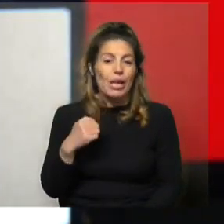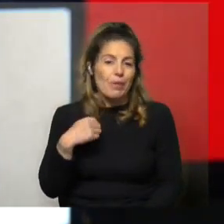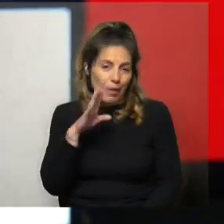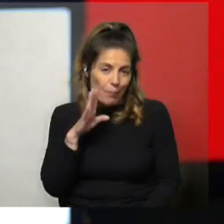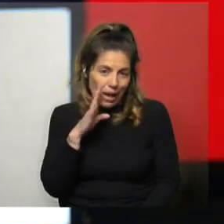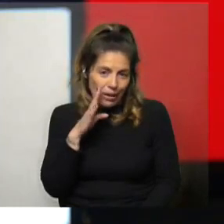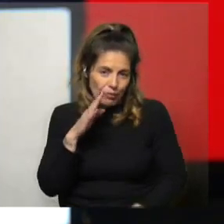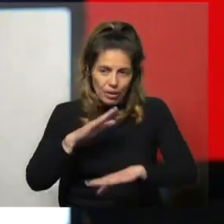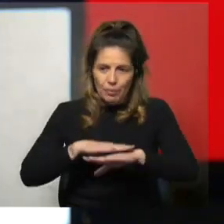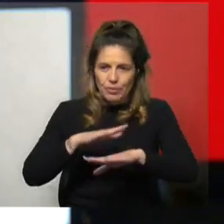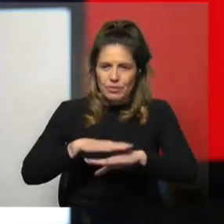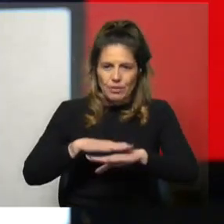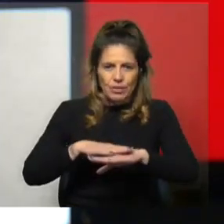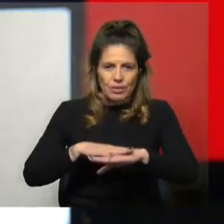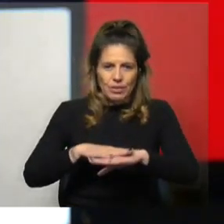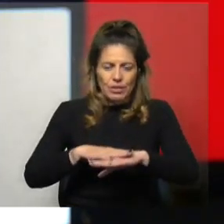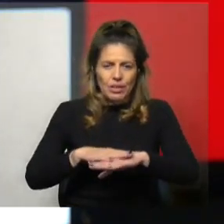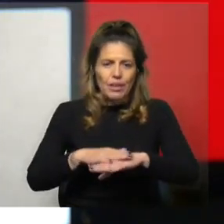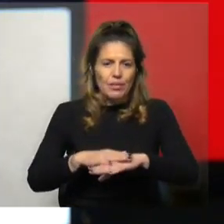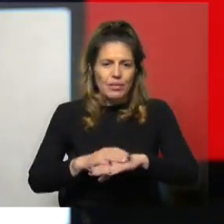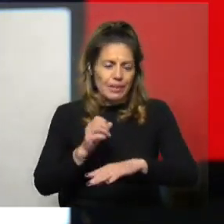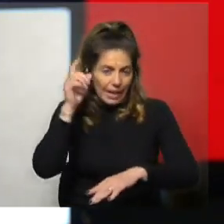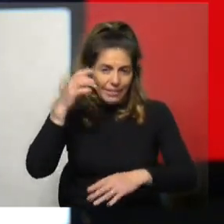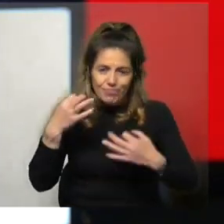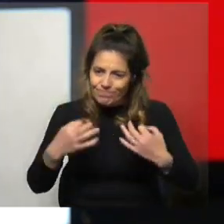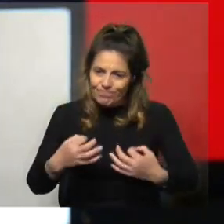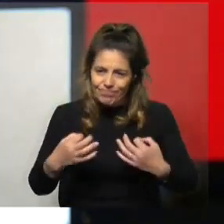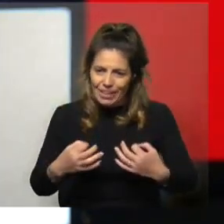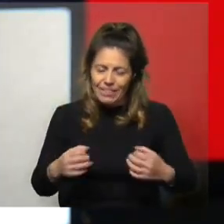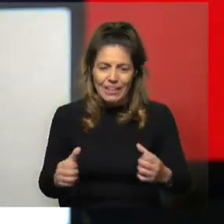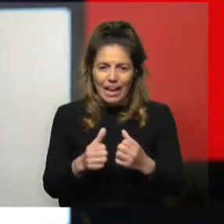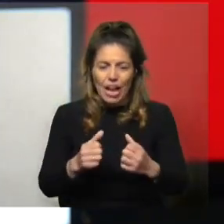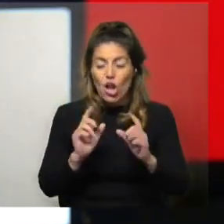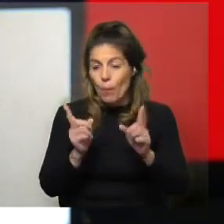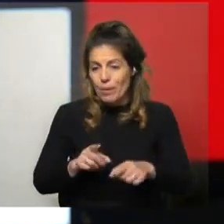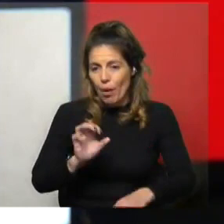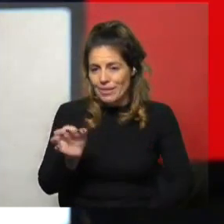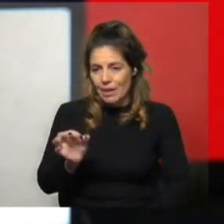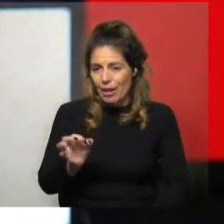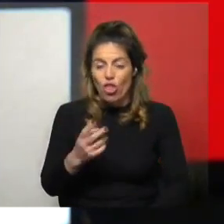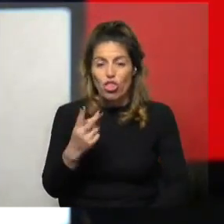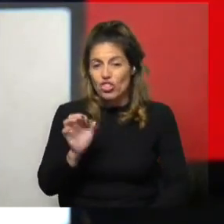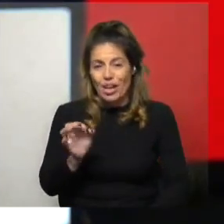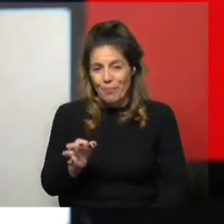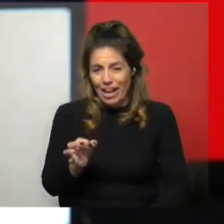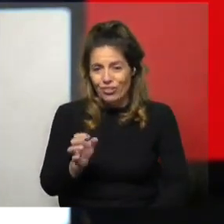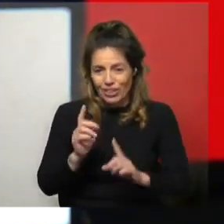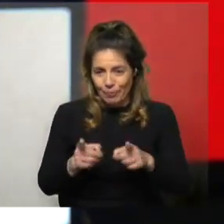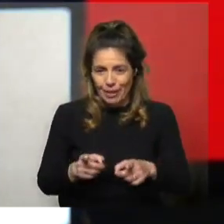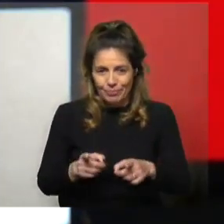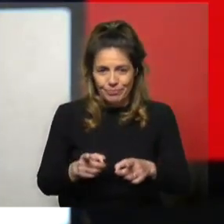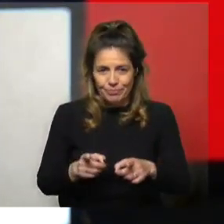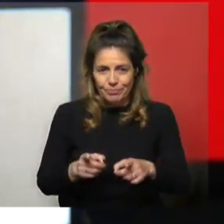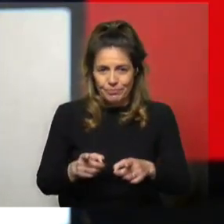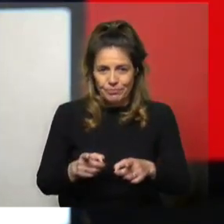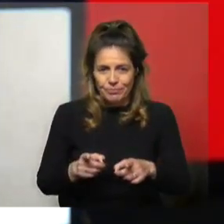se encargó este inteligentemente de que así sea y lo mismo le pasó a mis hermanos no tengo dos hermanos no los quiero dejar fuera de esta situación